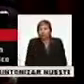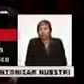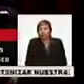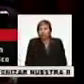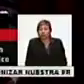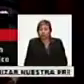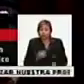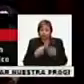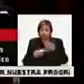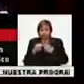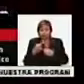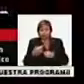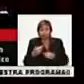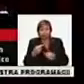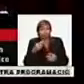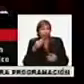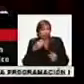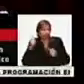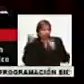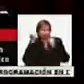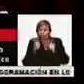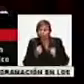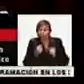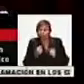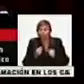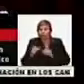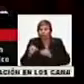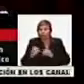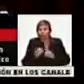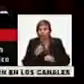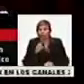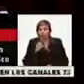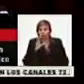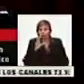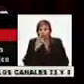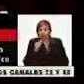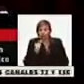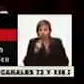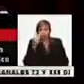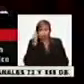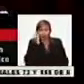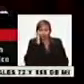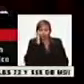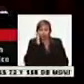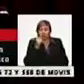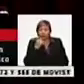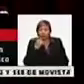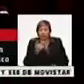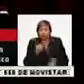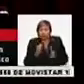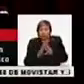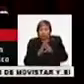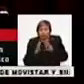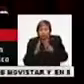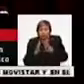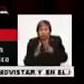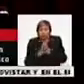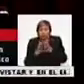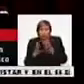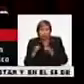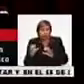El retorno del poder a los civiles, que es un testimonio del que Carlos Roca sabrá darnos con mayor